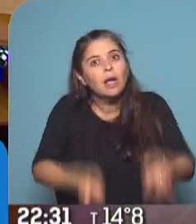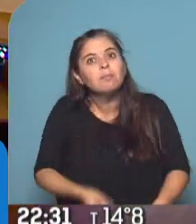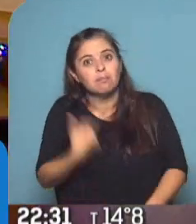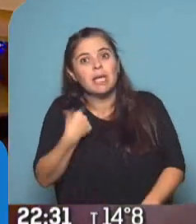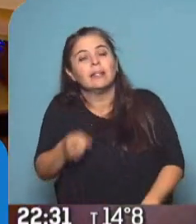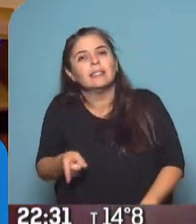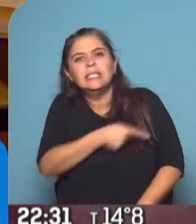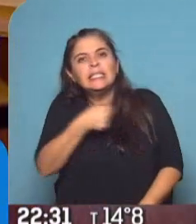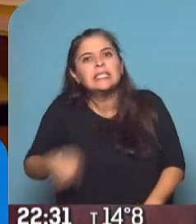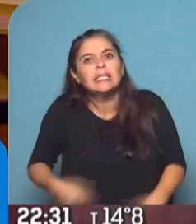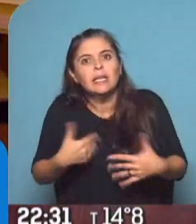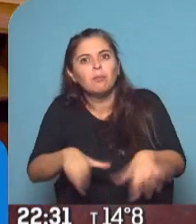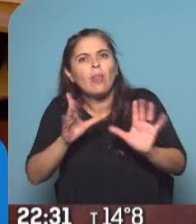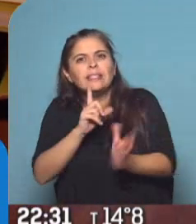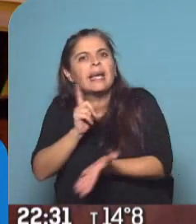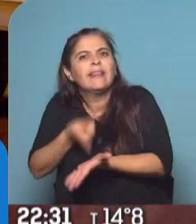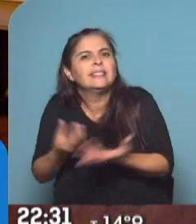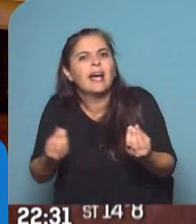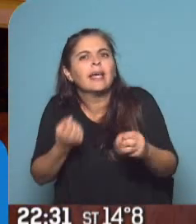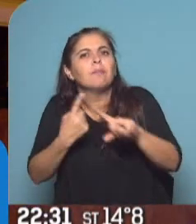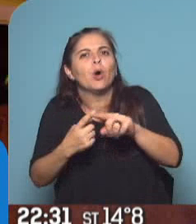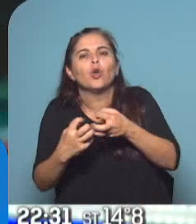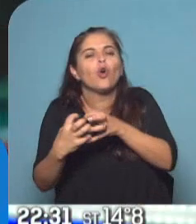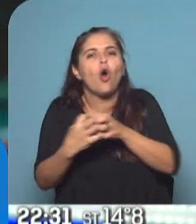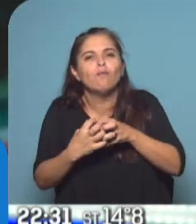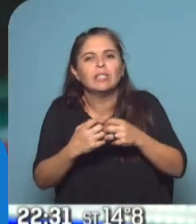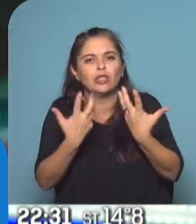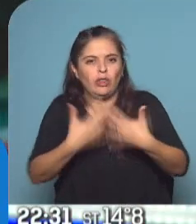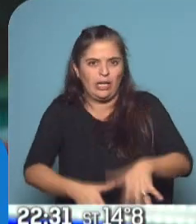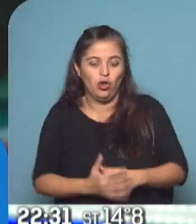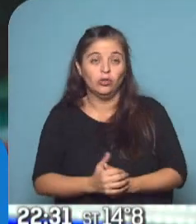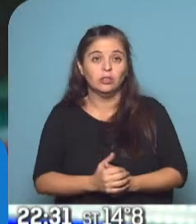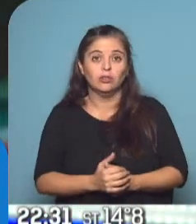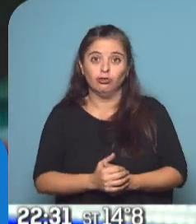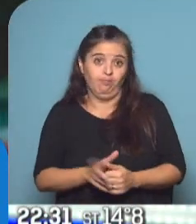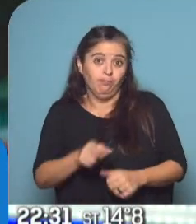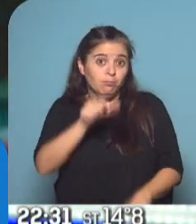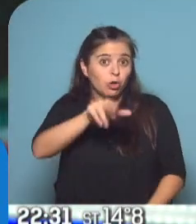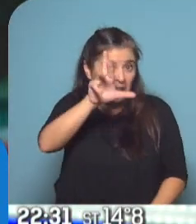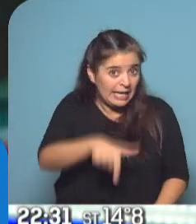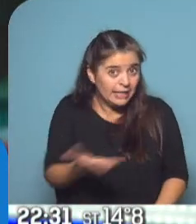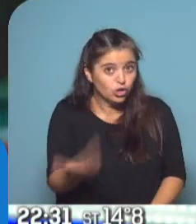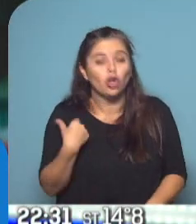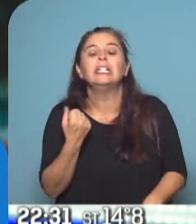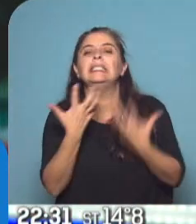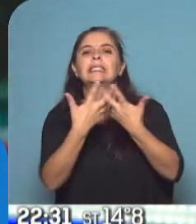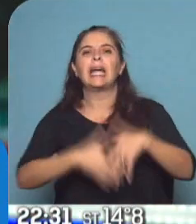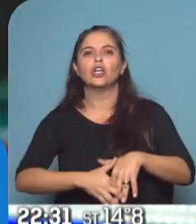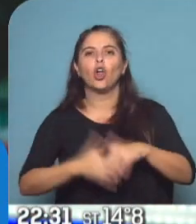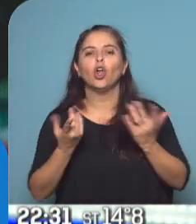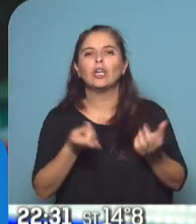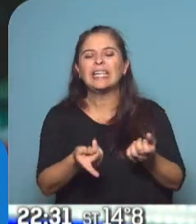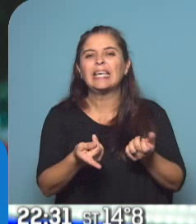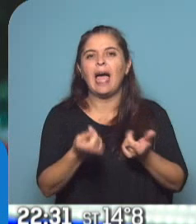bueno con relación a lo primero me parece que si lo tecnológico puede ser pensado como una moneda de cambio de lo comercial yo tiendo pensarlo más al